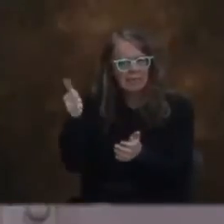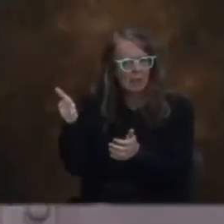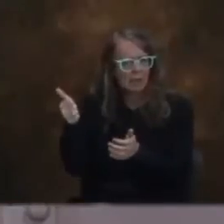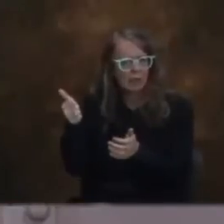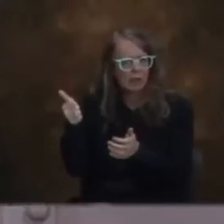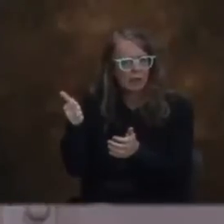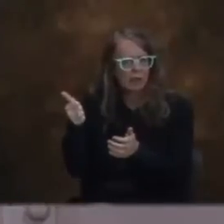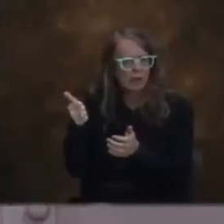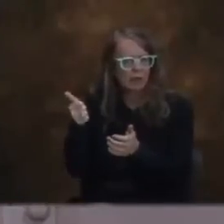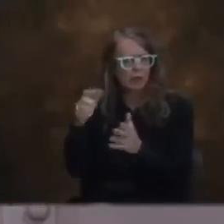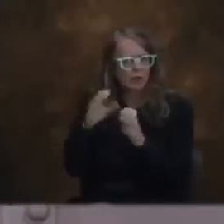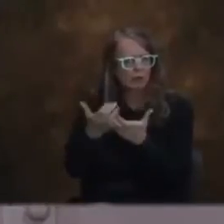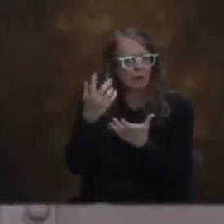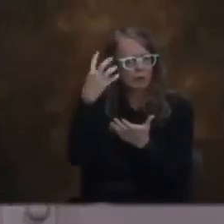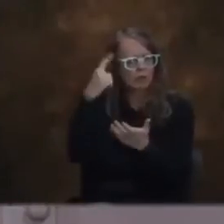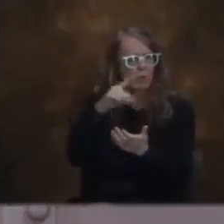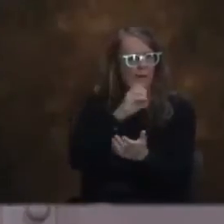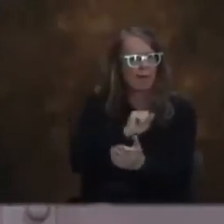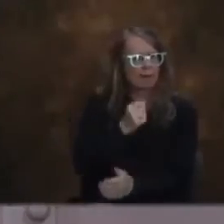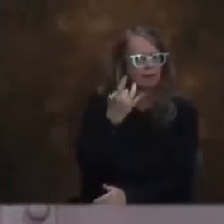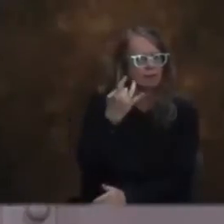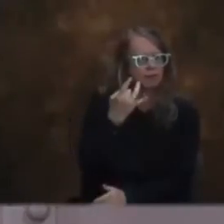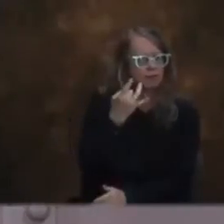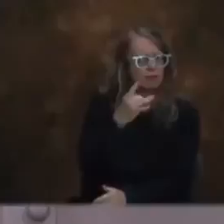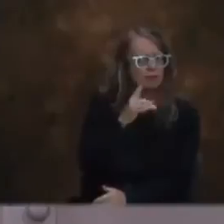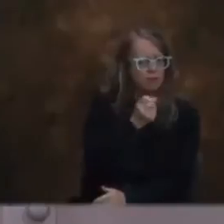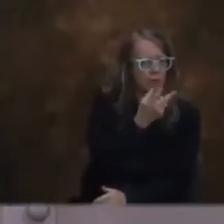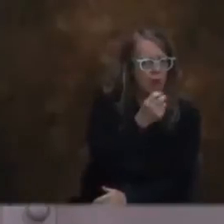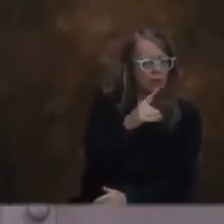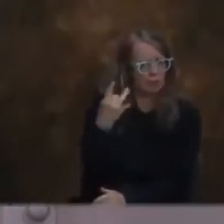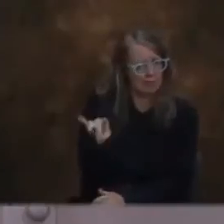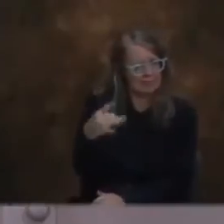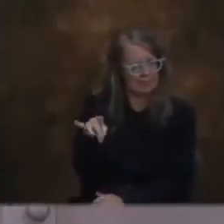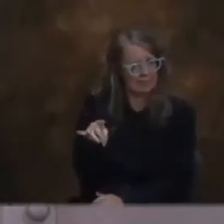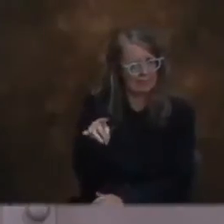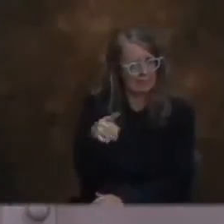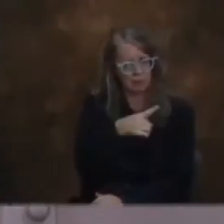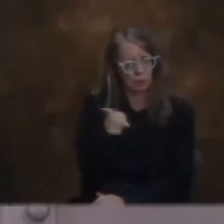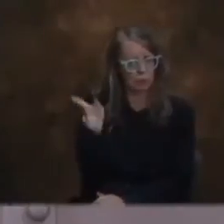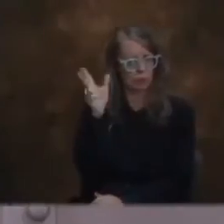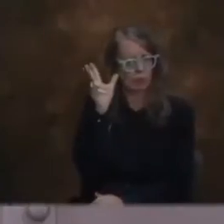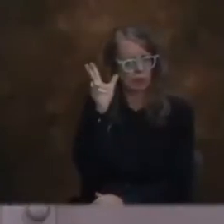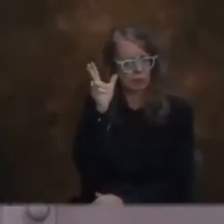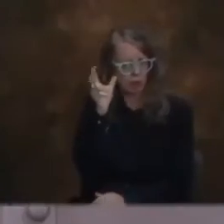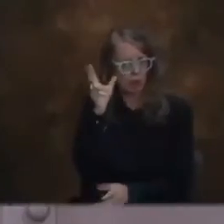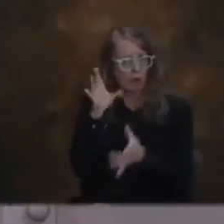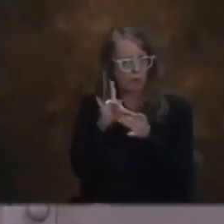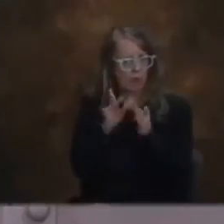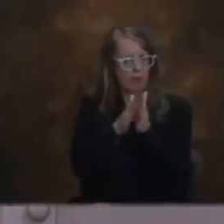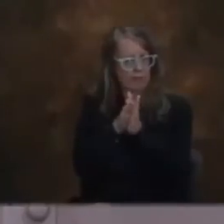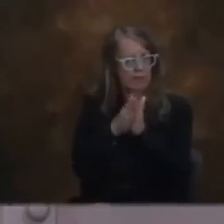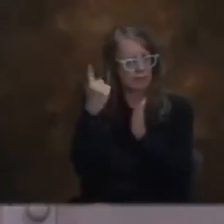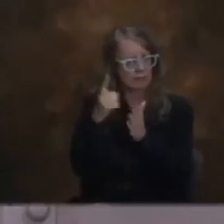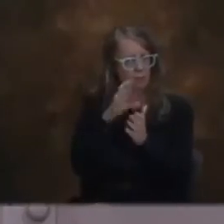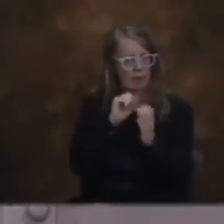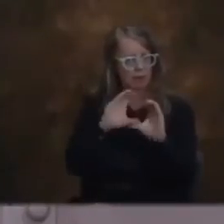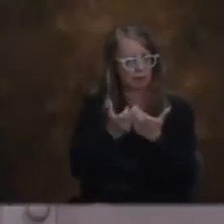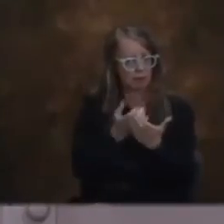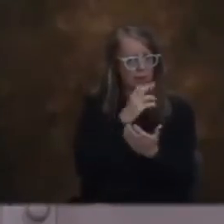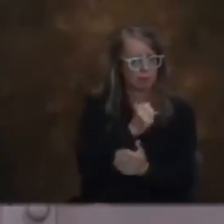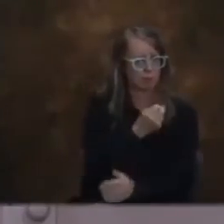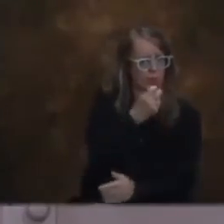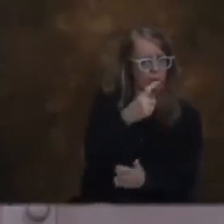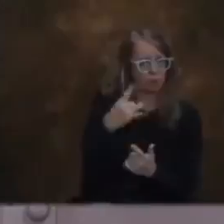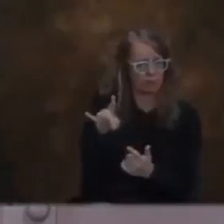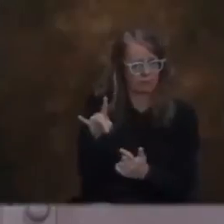12 a 18 años de edad no sé si ustedes han escuchado de esto quisiera ver si podemos